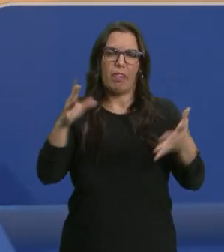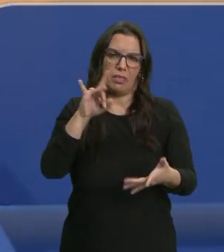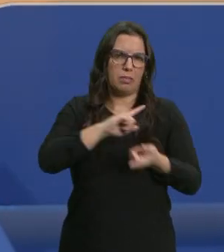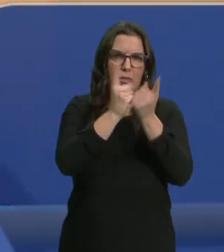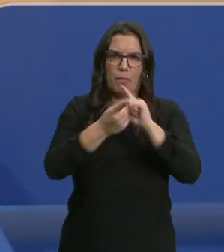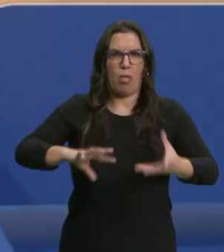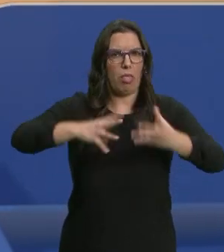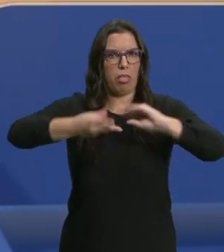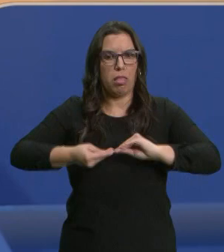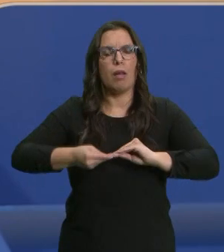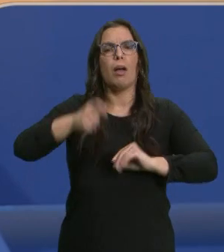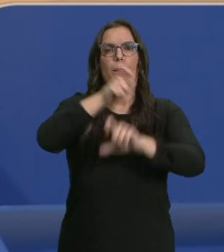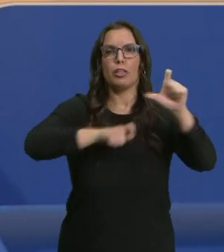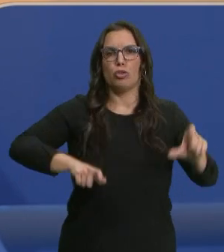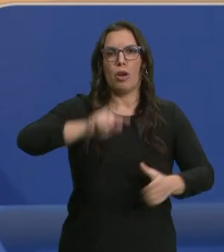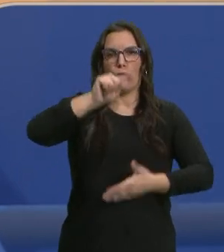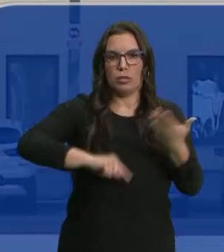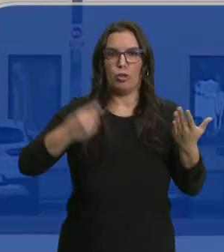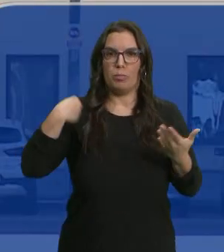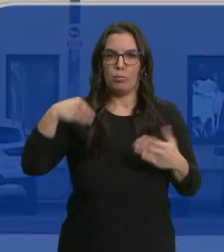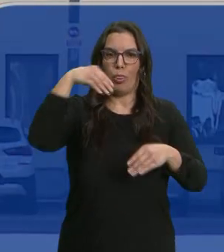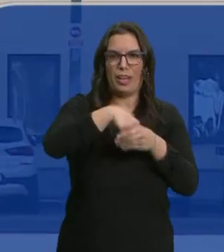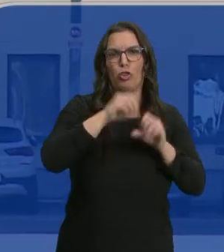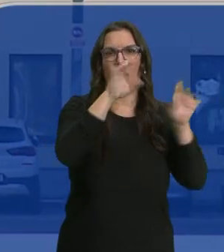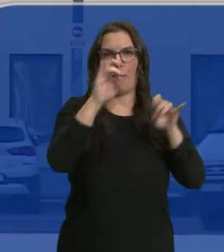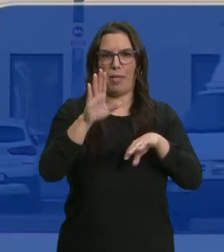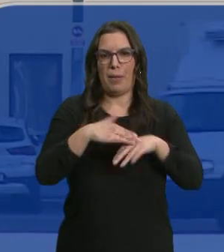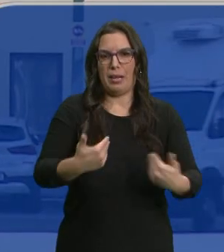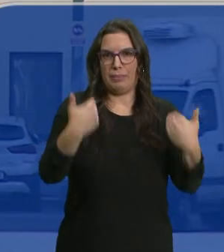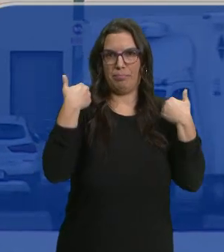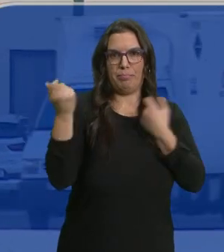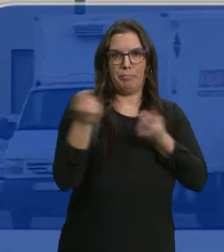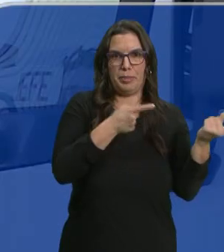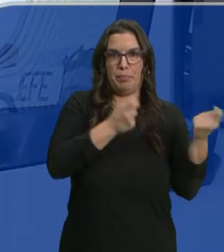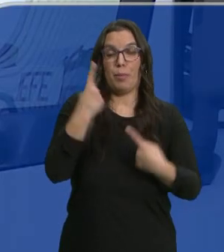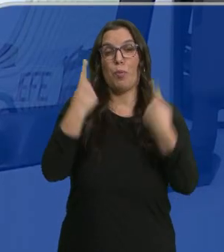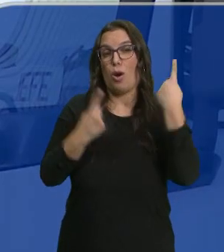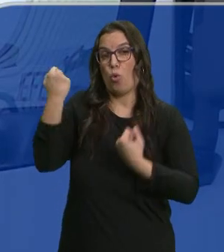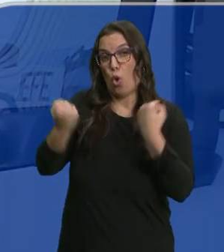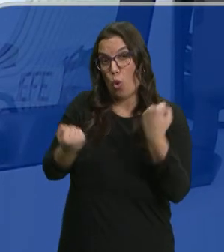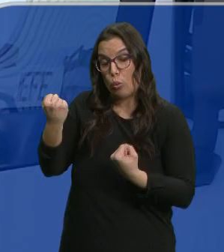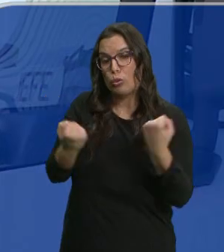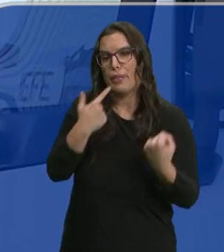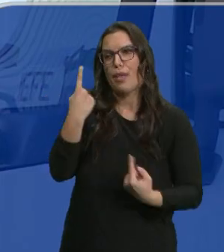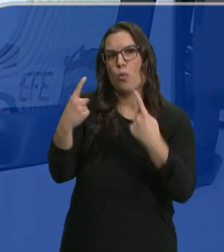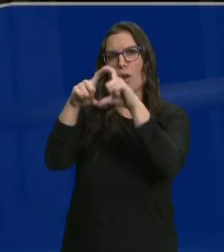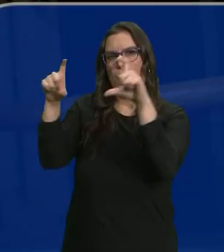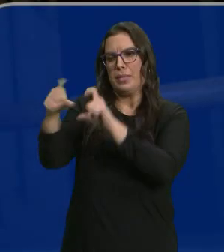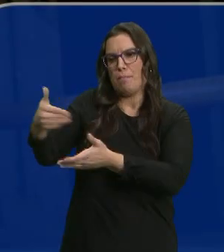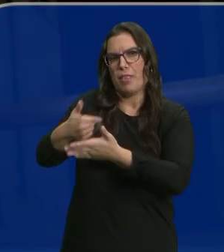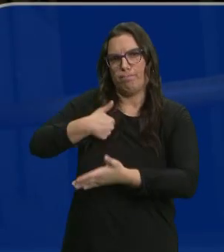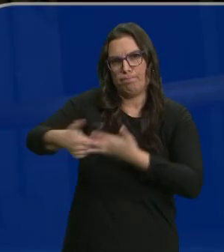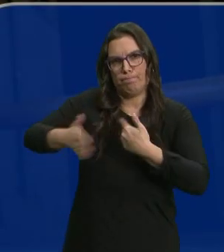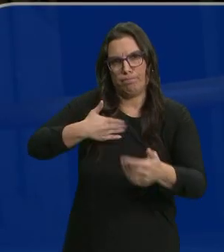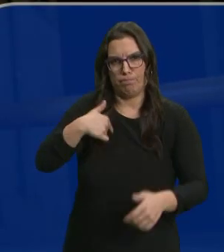que han cambiado, han cogido gente, mozos de almacén. Aunque todavía hay conductores que denuncian que en algunas empresas se les pide que descarguen